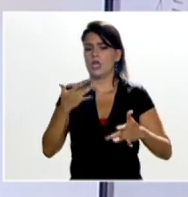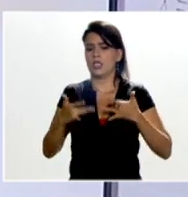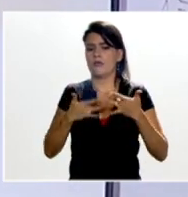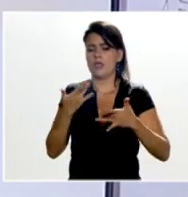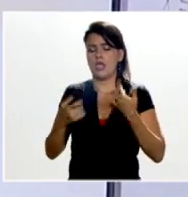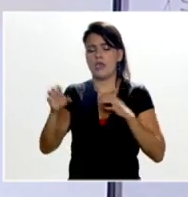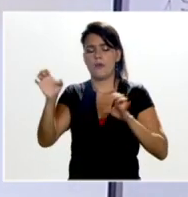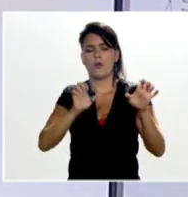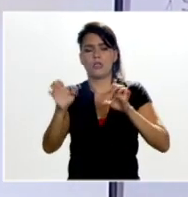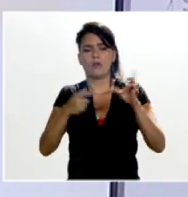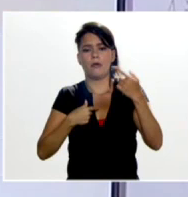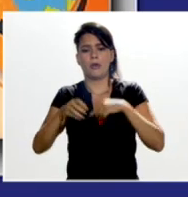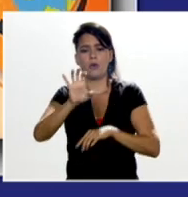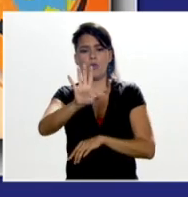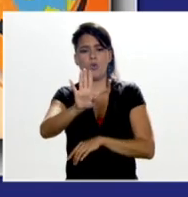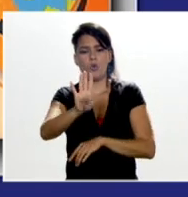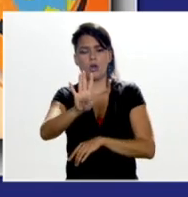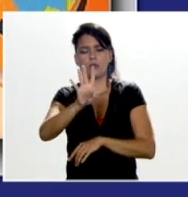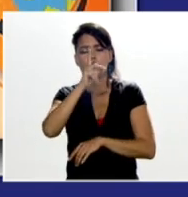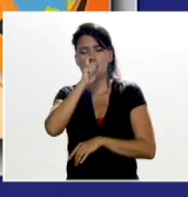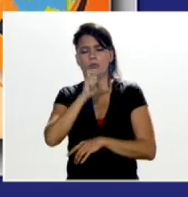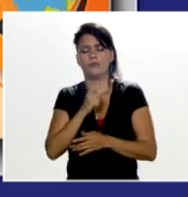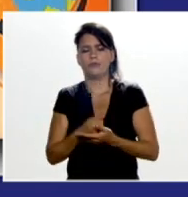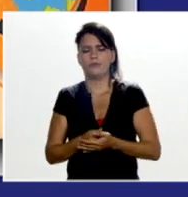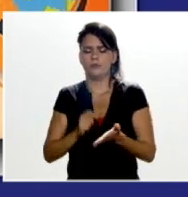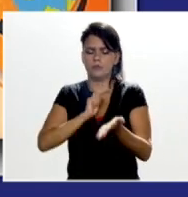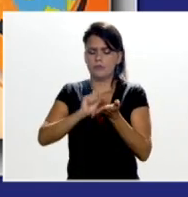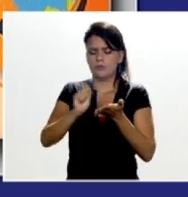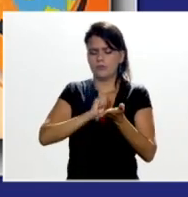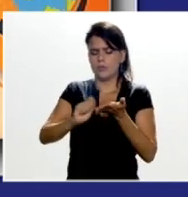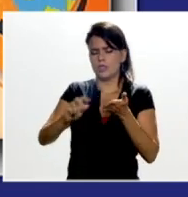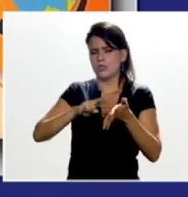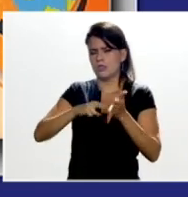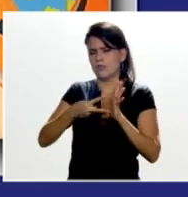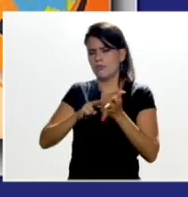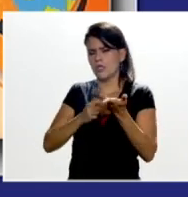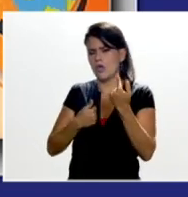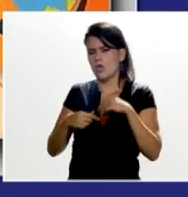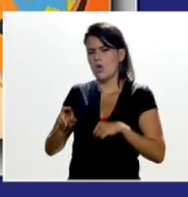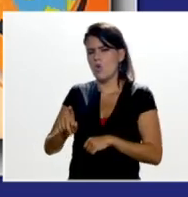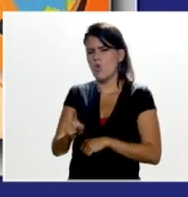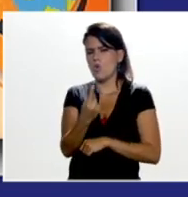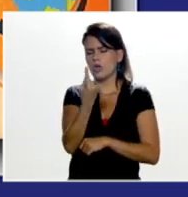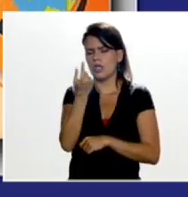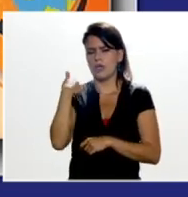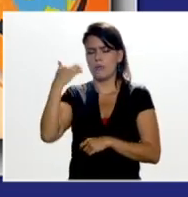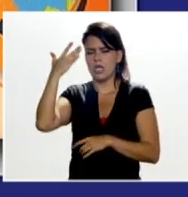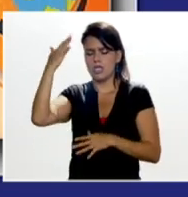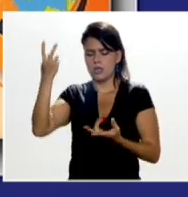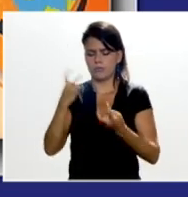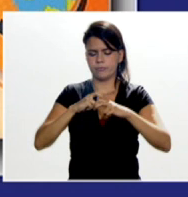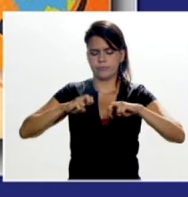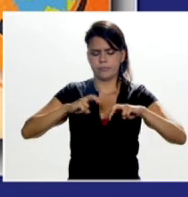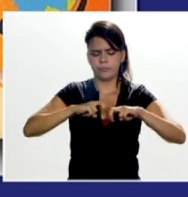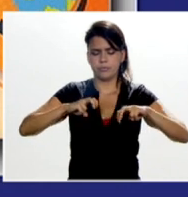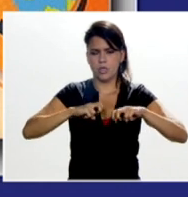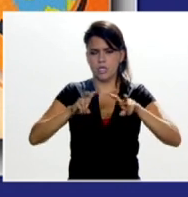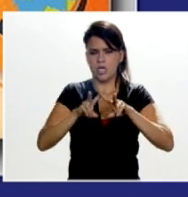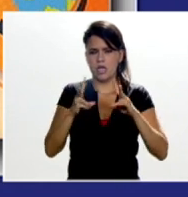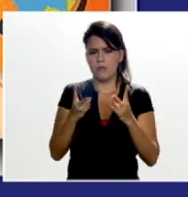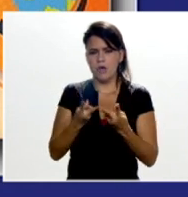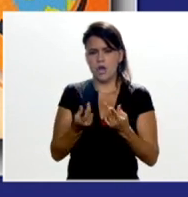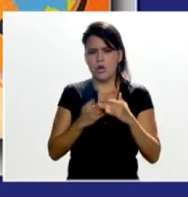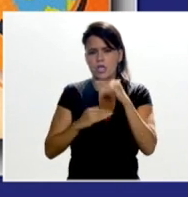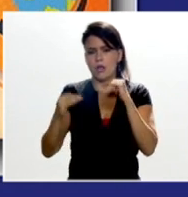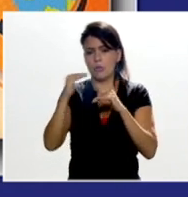Actividades evaluativas para cuarto año. Redacta la definición de unidad imaginaria. Investiga el valor de las